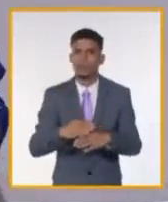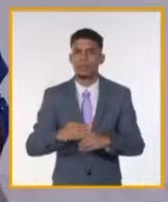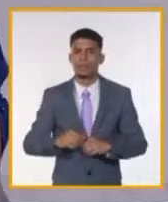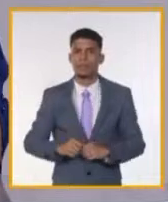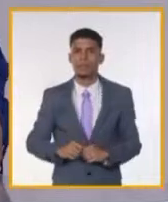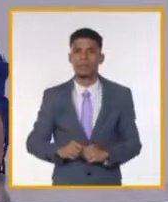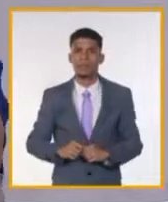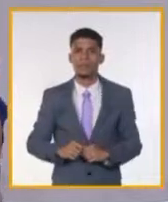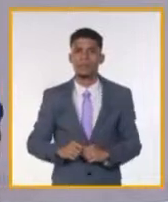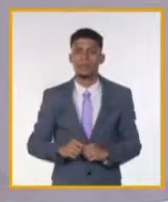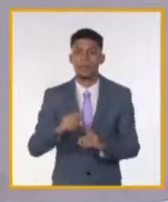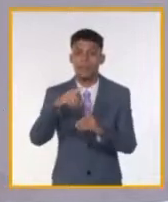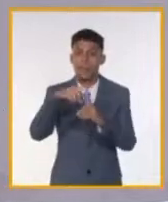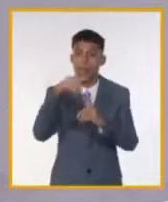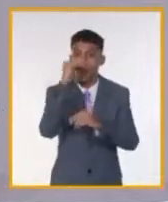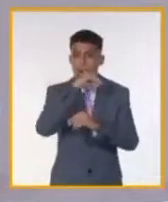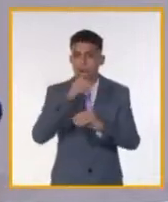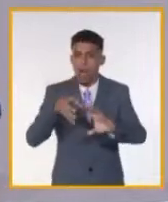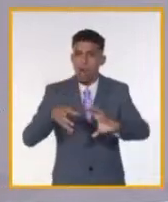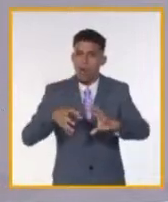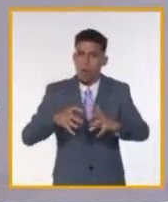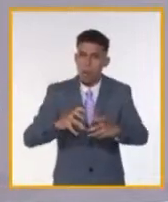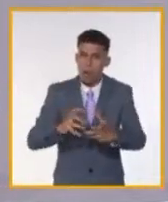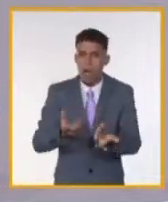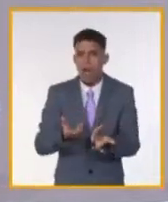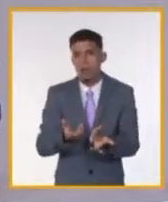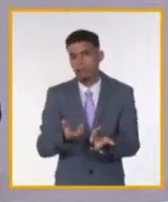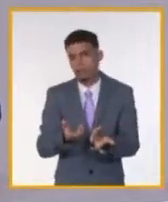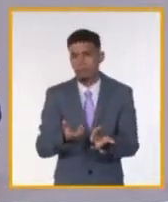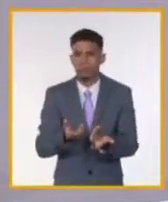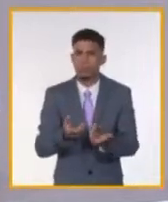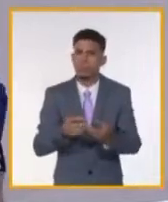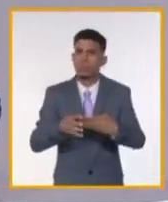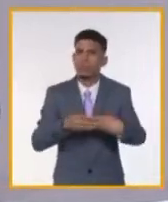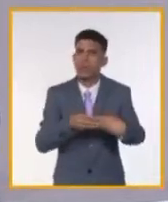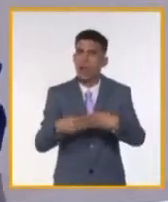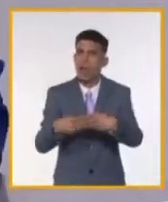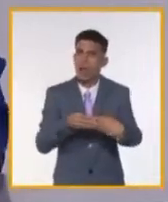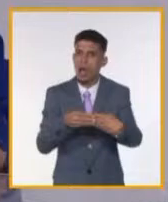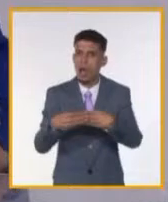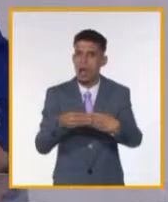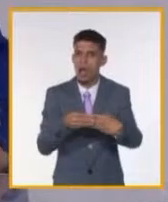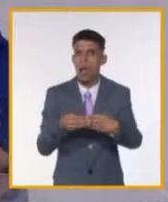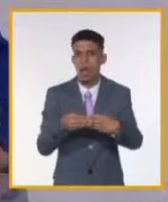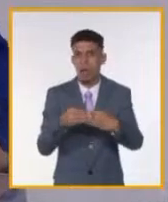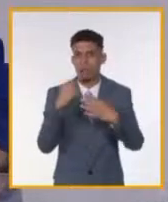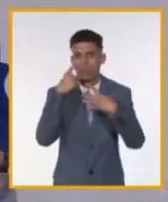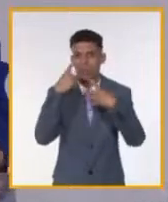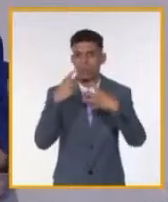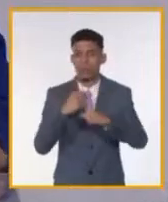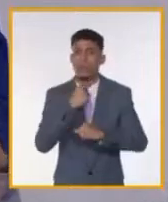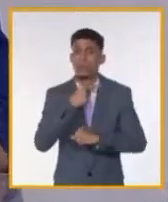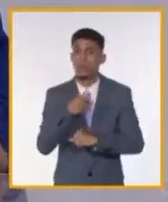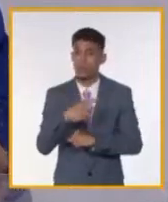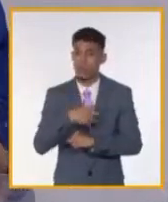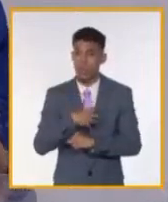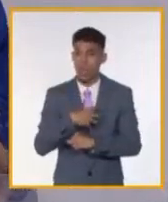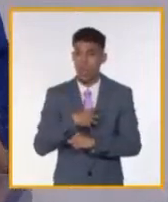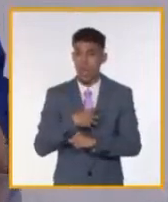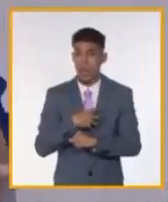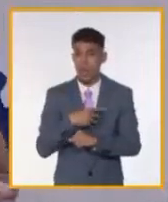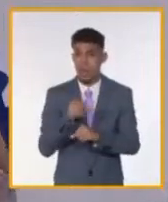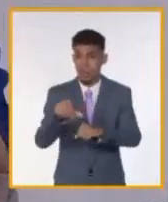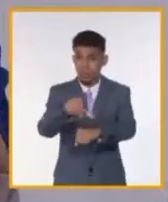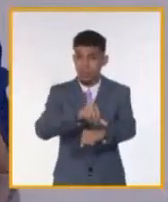es una tecnología compleja, es una tecnología muy sencilla. Pues usted tiene un producto con estas